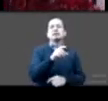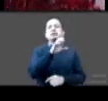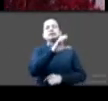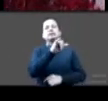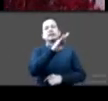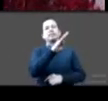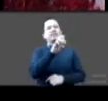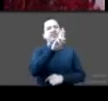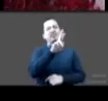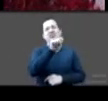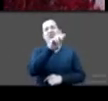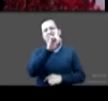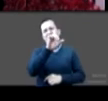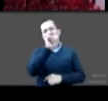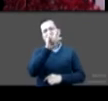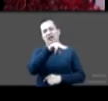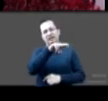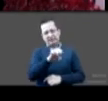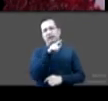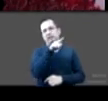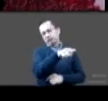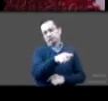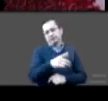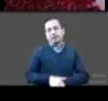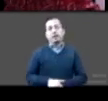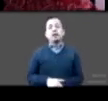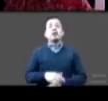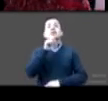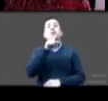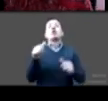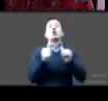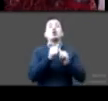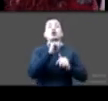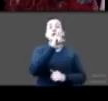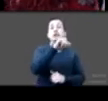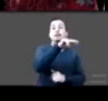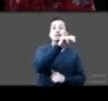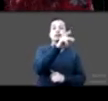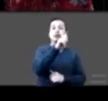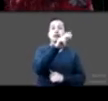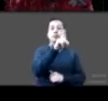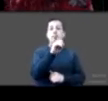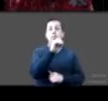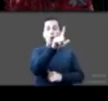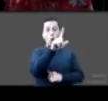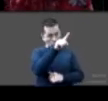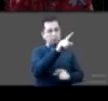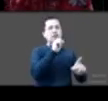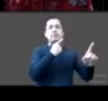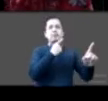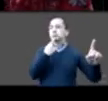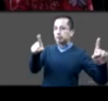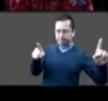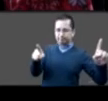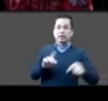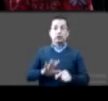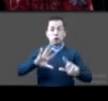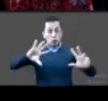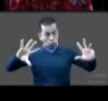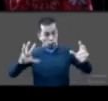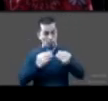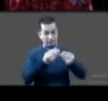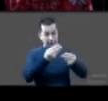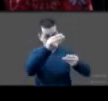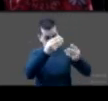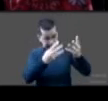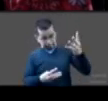llaman, ¿no? Y la denuncia a través de Interpol, ¿no? Total de carpetas de investigación que tenemos en